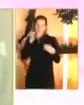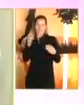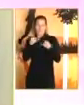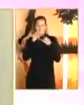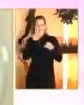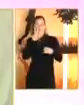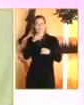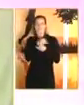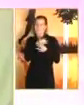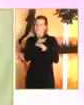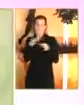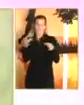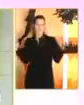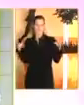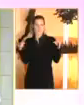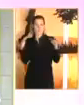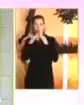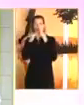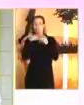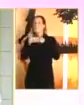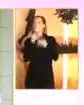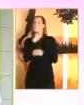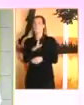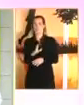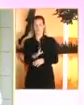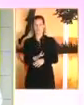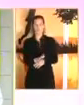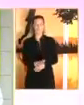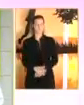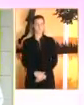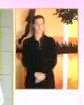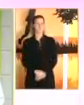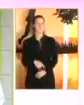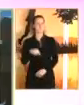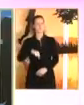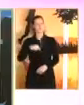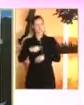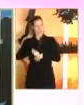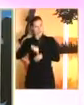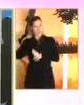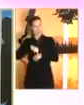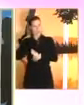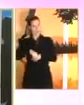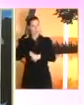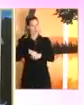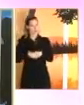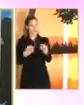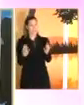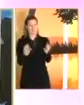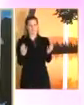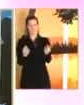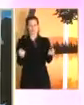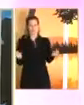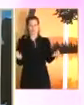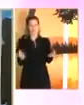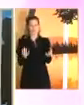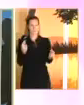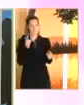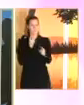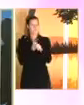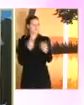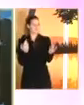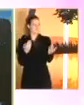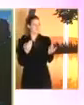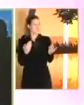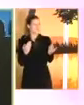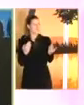sí, así que ustedes háganlo en casa. Bueno, ¿qué, por qué estoy yo aquí? ¿Qué me he metido aquí yo en la sección que ya saben que tengo que contarles